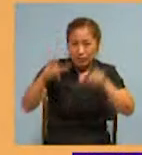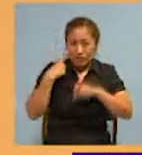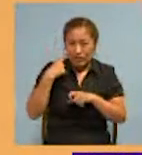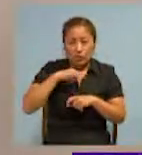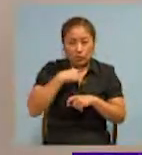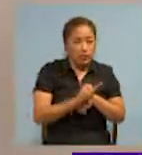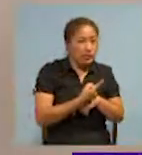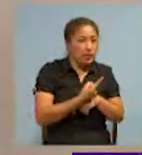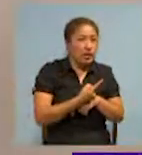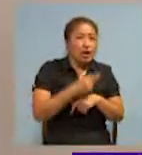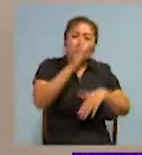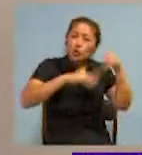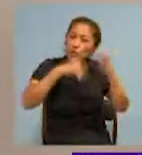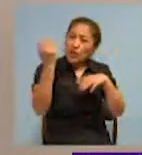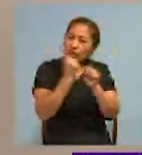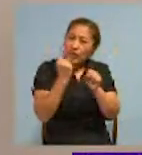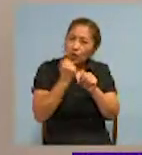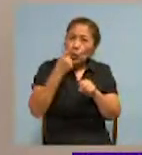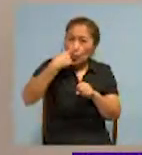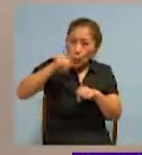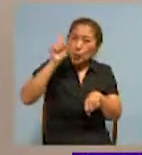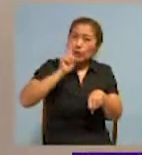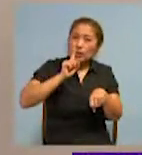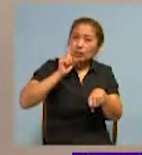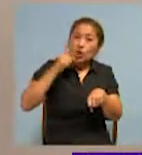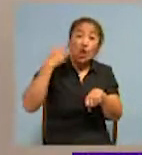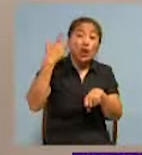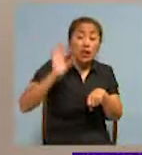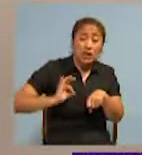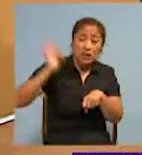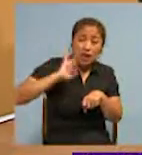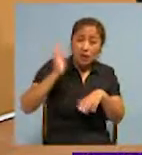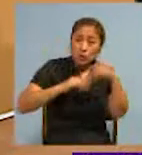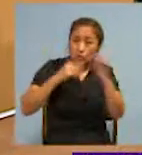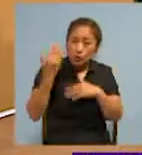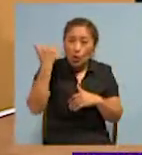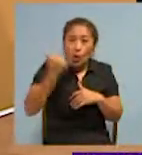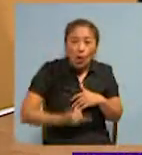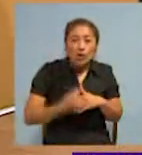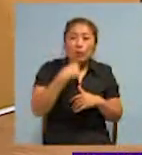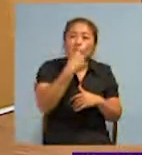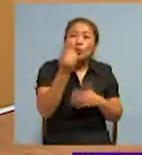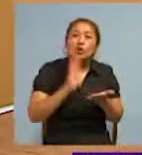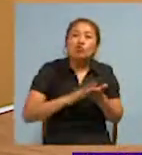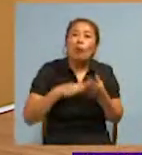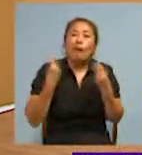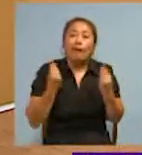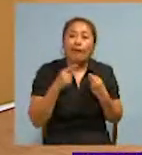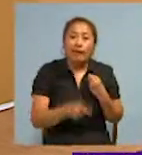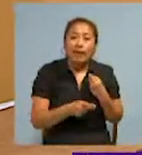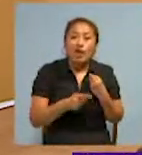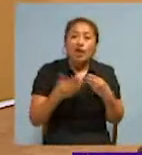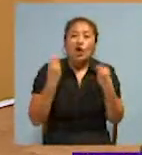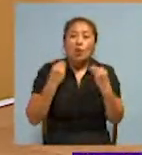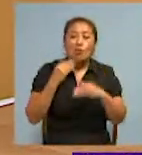sido varias las horas ministros que han realizado en estas últimas en estos últimos tres años de gestión pero hoy quiero consultar específicamente por cómo están